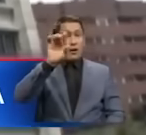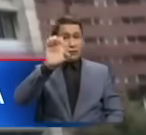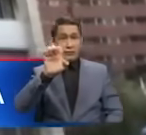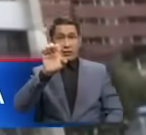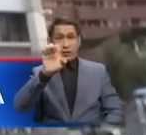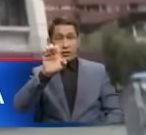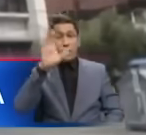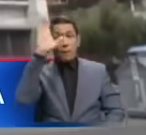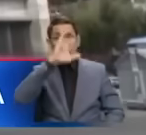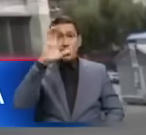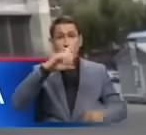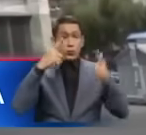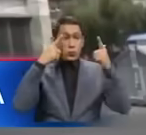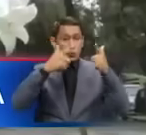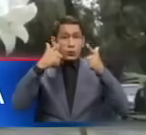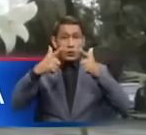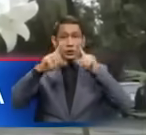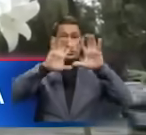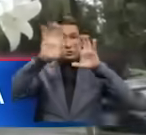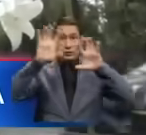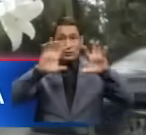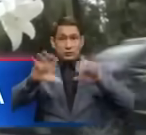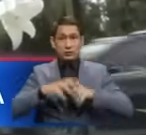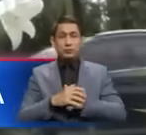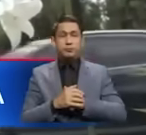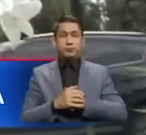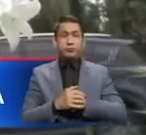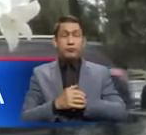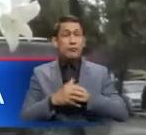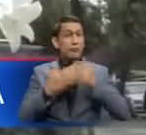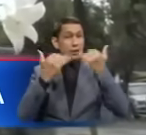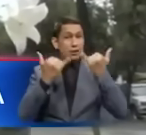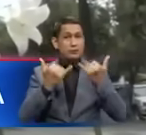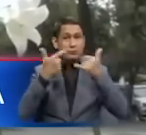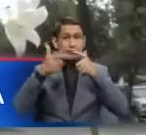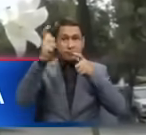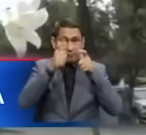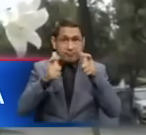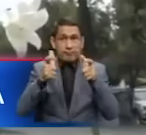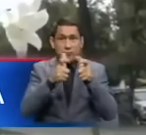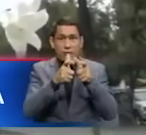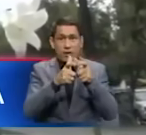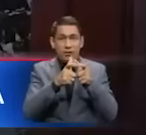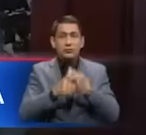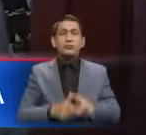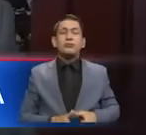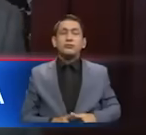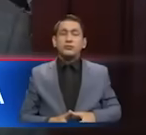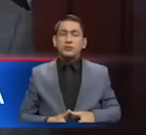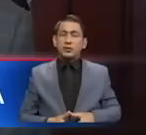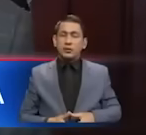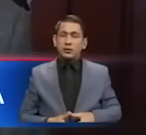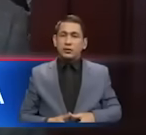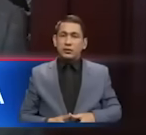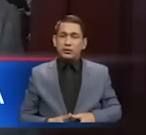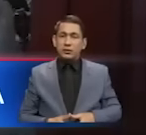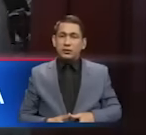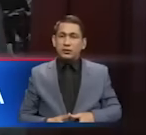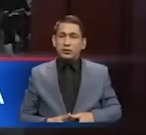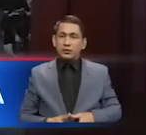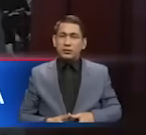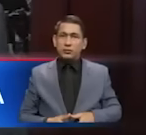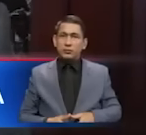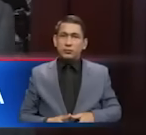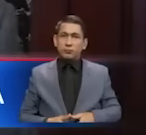todo el país. Las sospechas de casos de lavado de activos irán a la Fiscalía General del Estado. Además, La creación del CONCLAF,